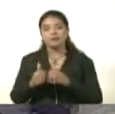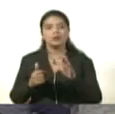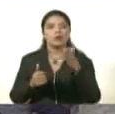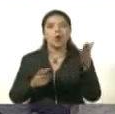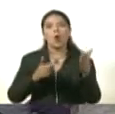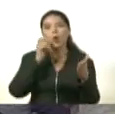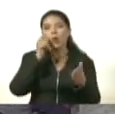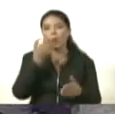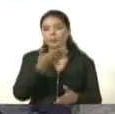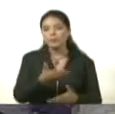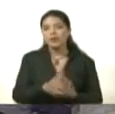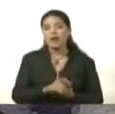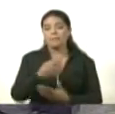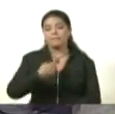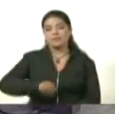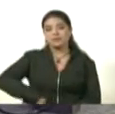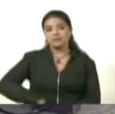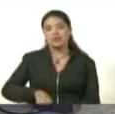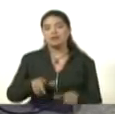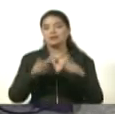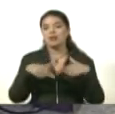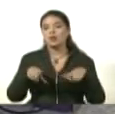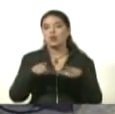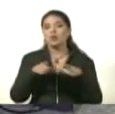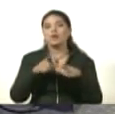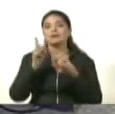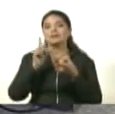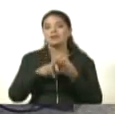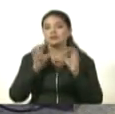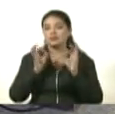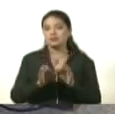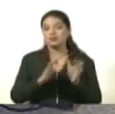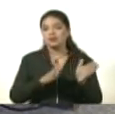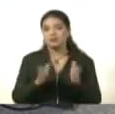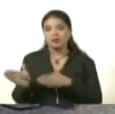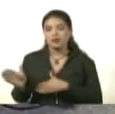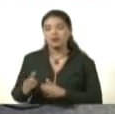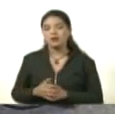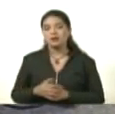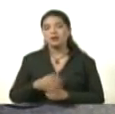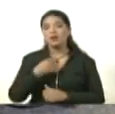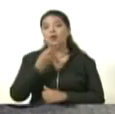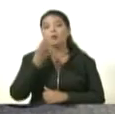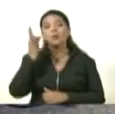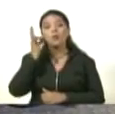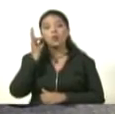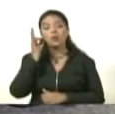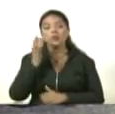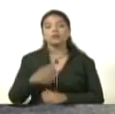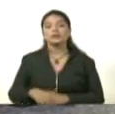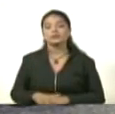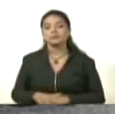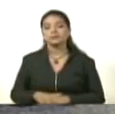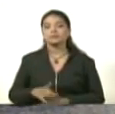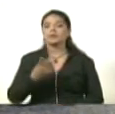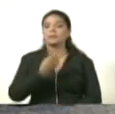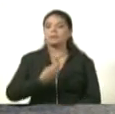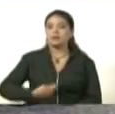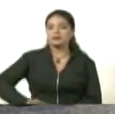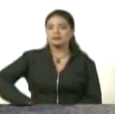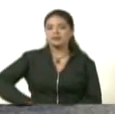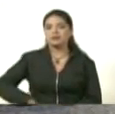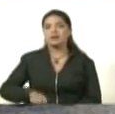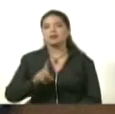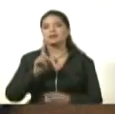Darío Bastardo, presidente de la Sala de Casación Civil. Magistrada Marjorie Calderón Guerrero, presidenta de la Sala